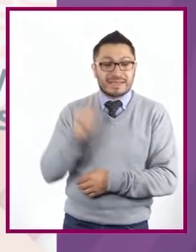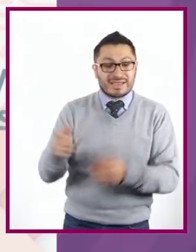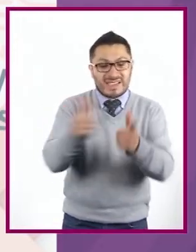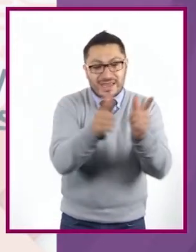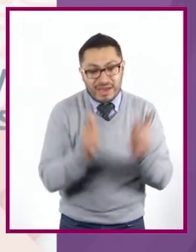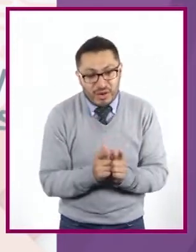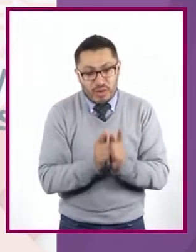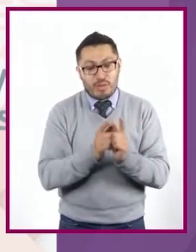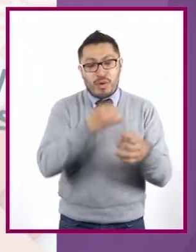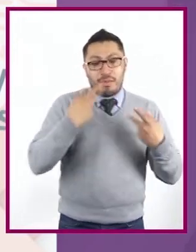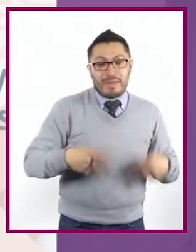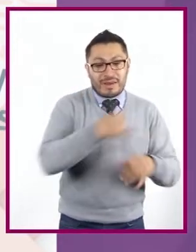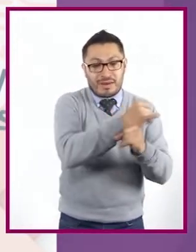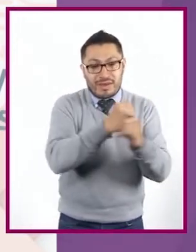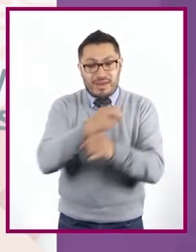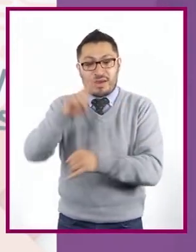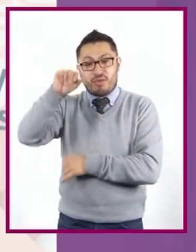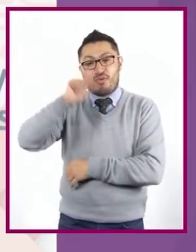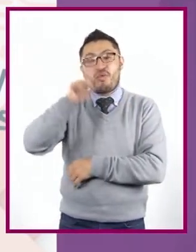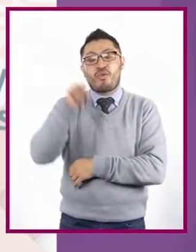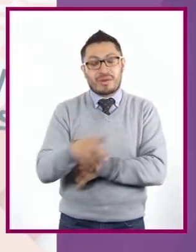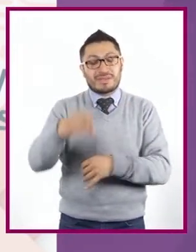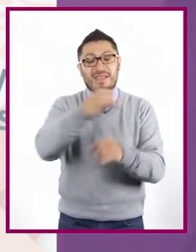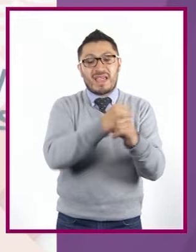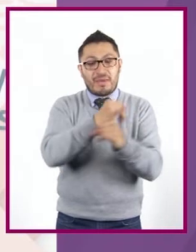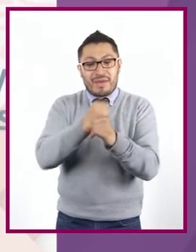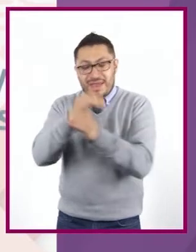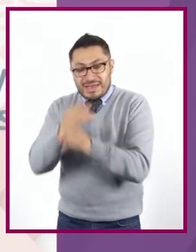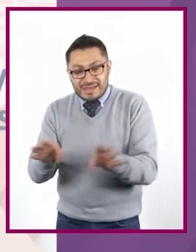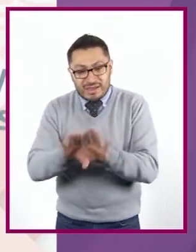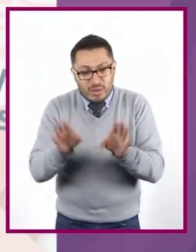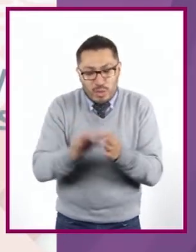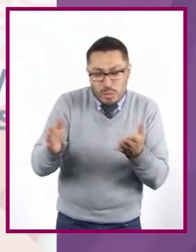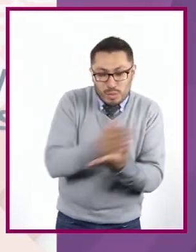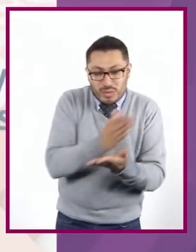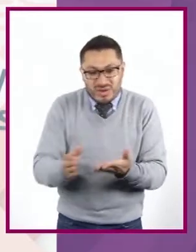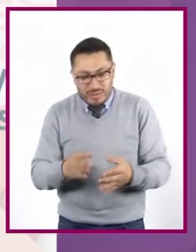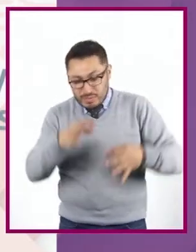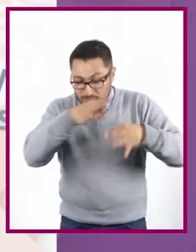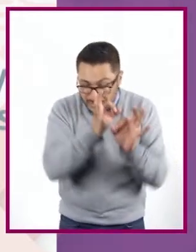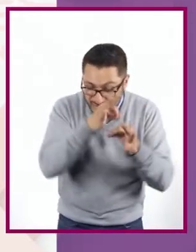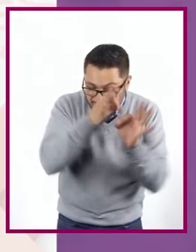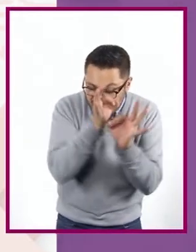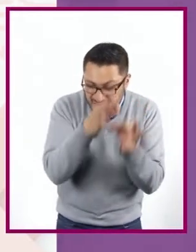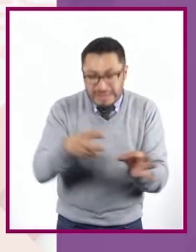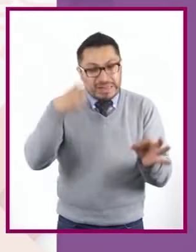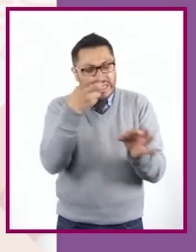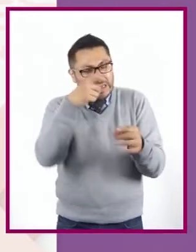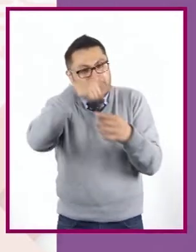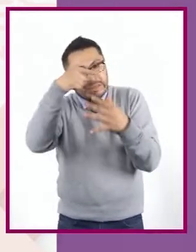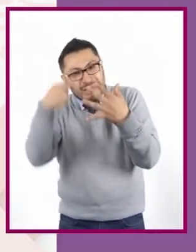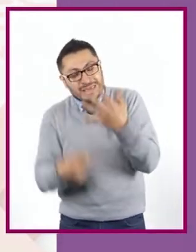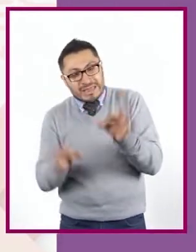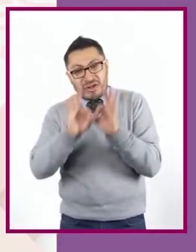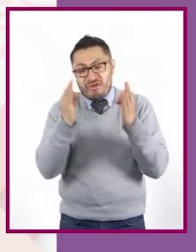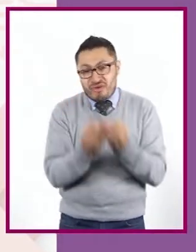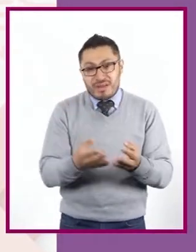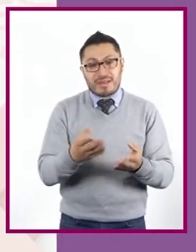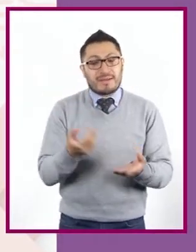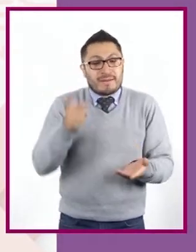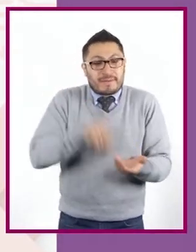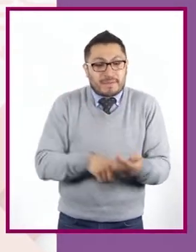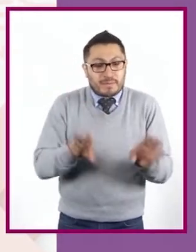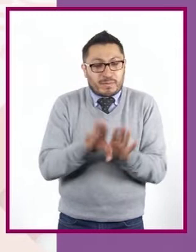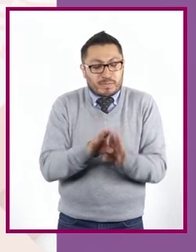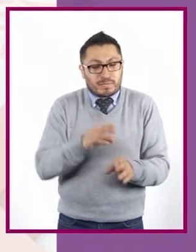ha investigado una serie de organismos, hongos, bacterias, microalgas, que mediante inducción de enzimas